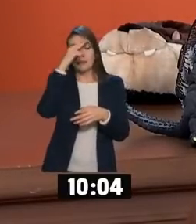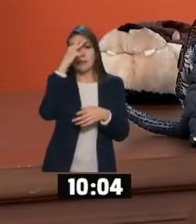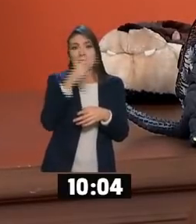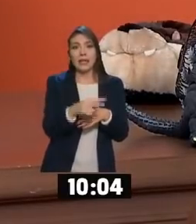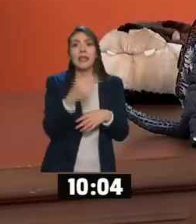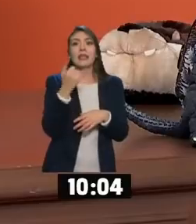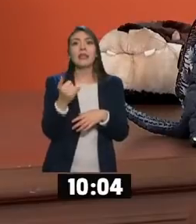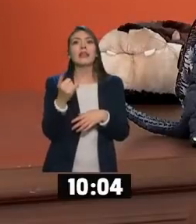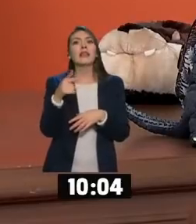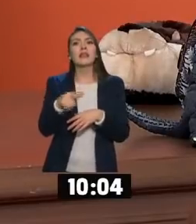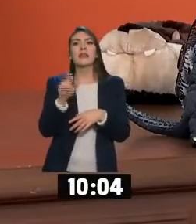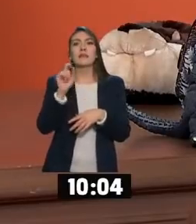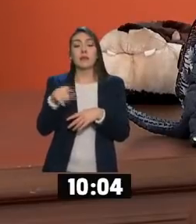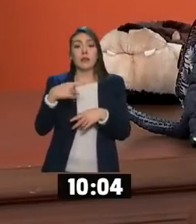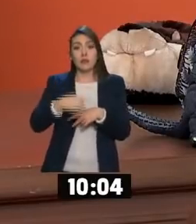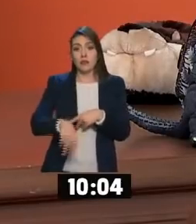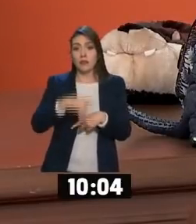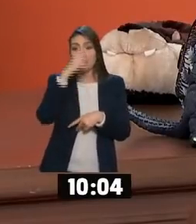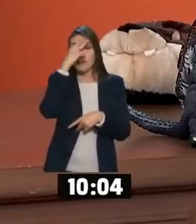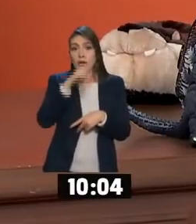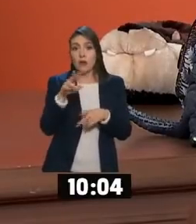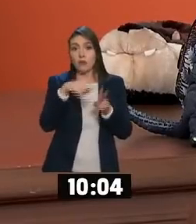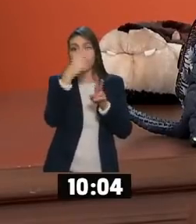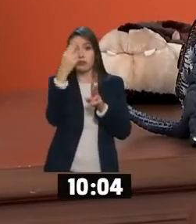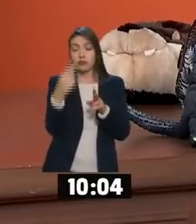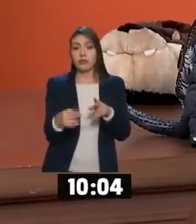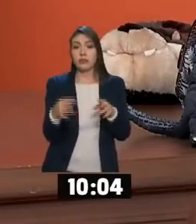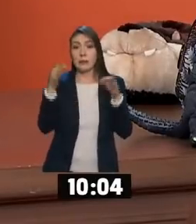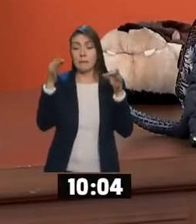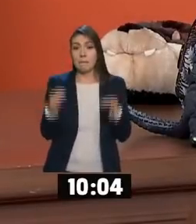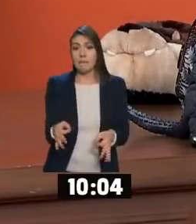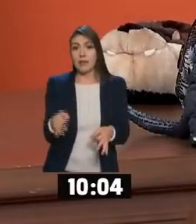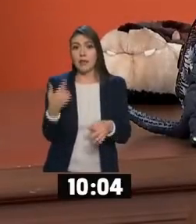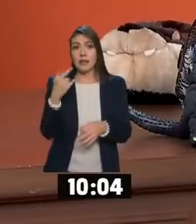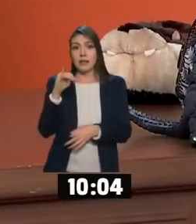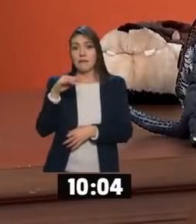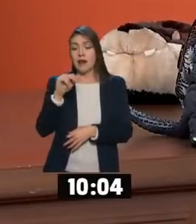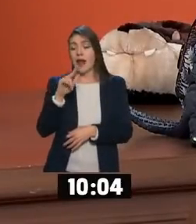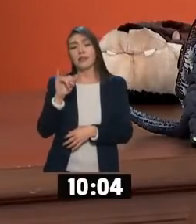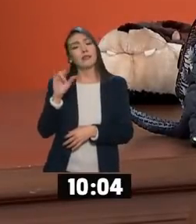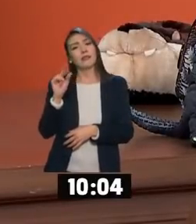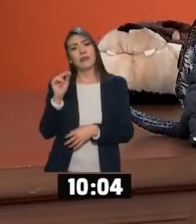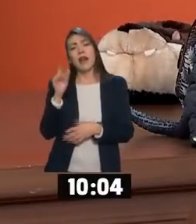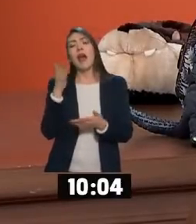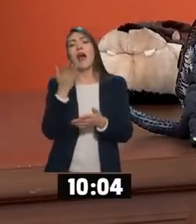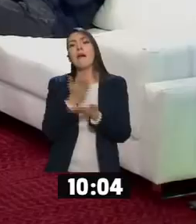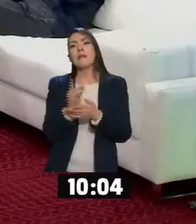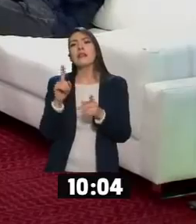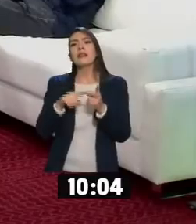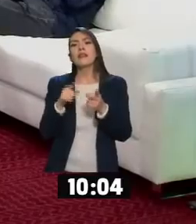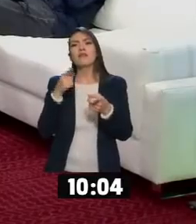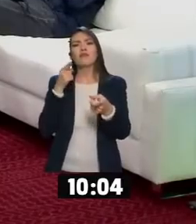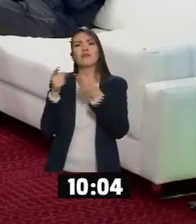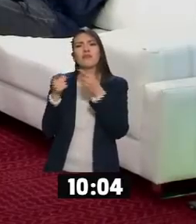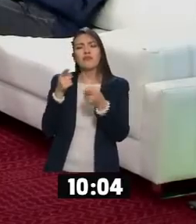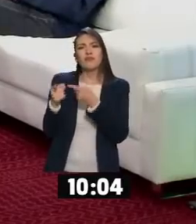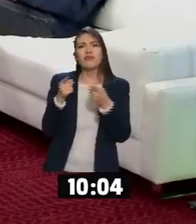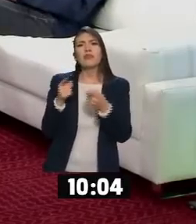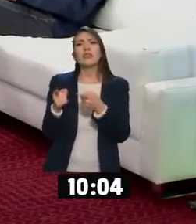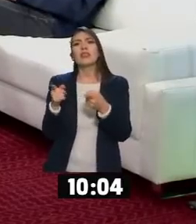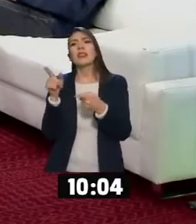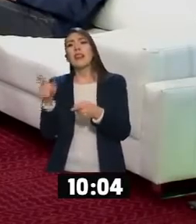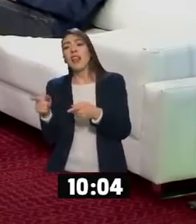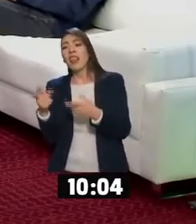buleo de la bola de mendigos. O sea, ya, saludo de la banda a quienes la atacaban, que si gorda, que